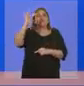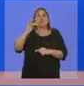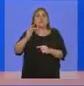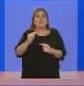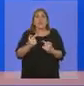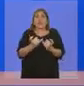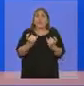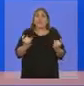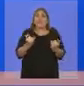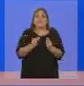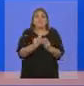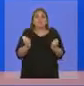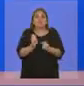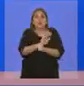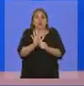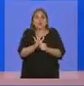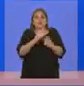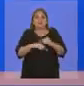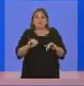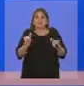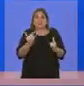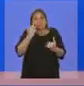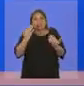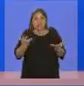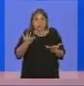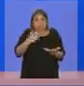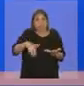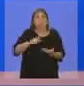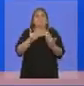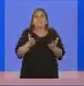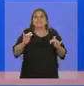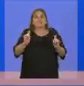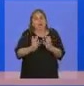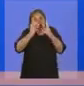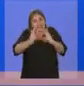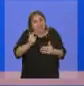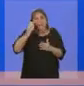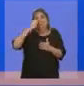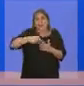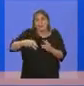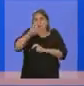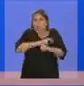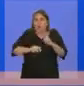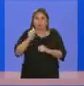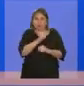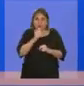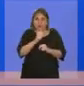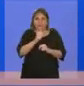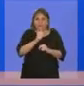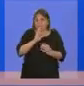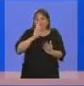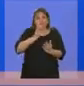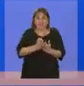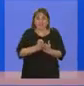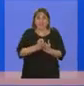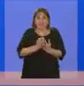tenemos la obligación de hacer escenarios, tenemos la obligación de decir que al final del túnel hay una luz, no